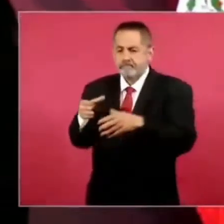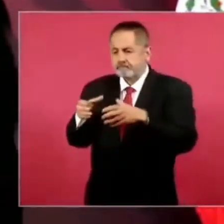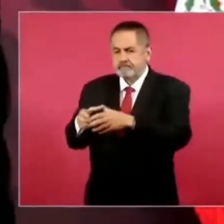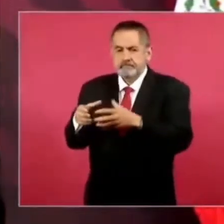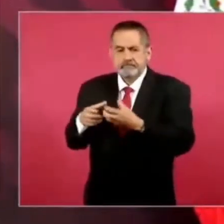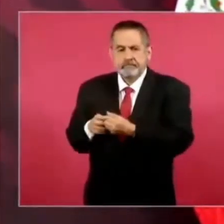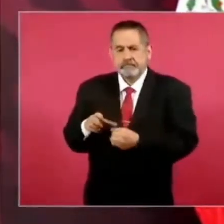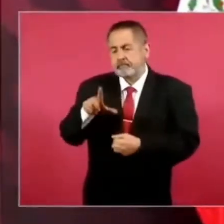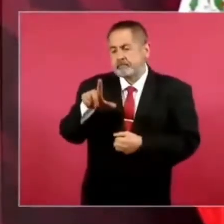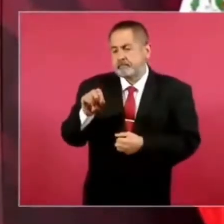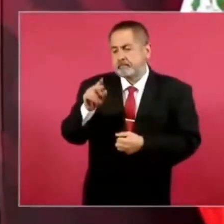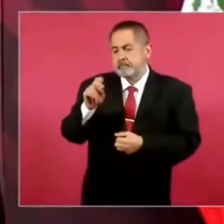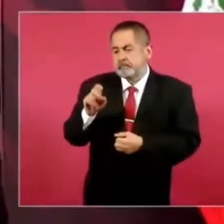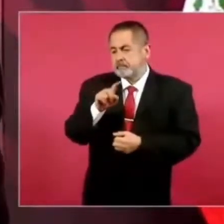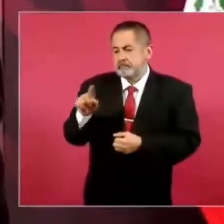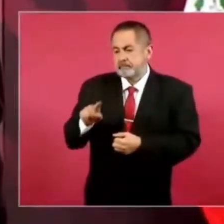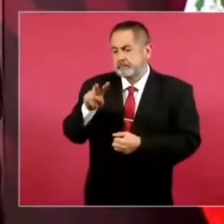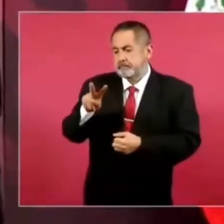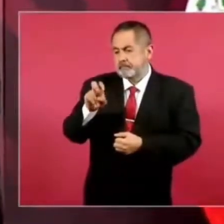López Velarde.